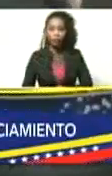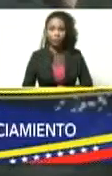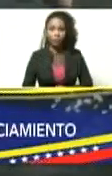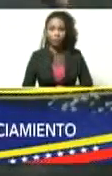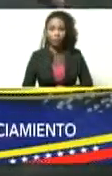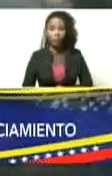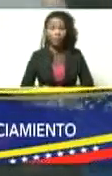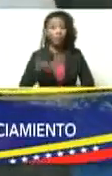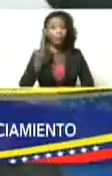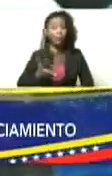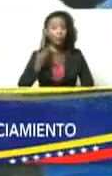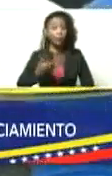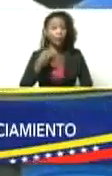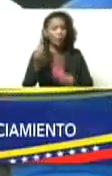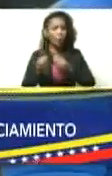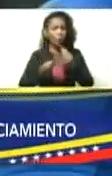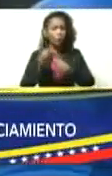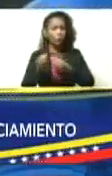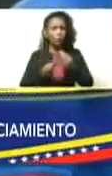Importante cómo